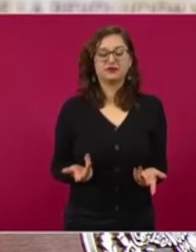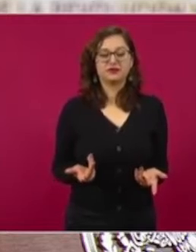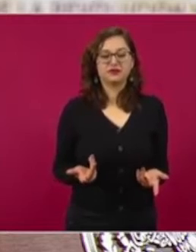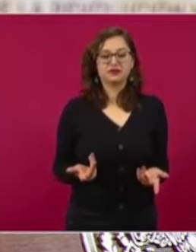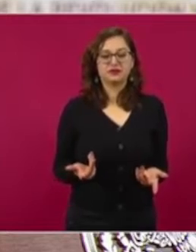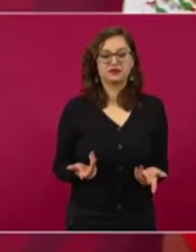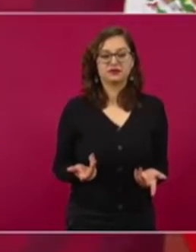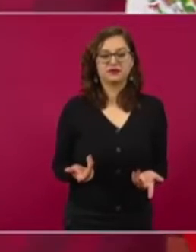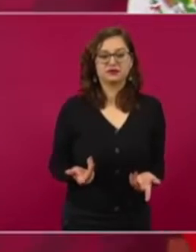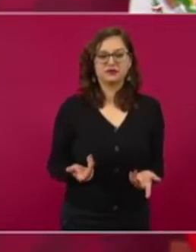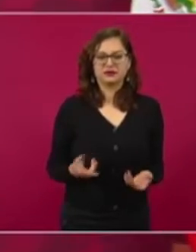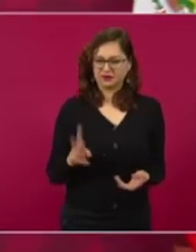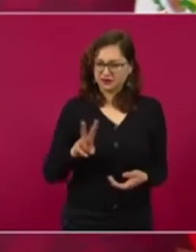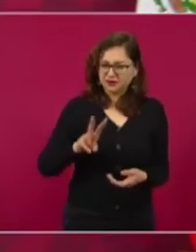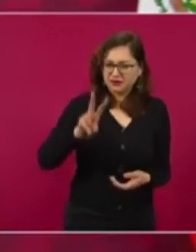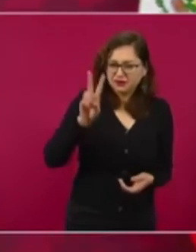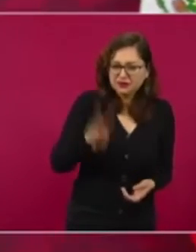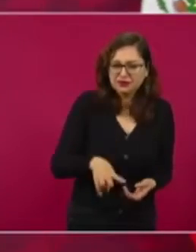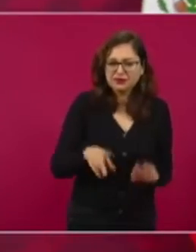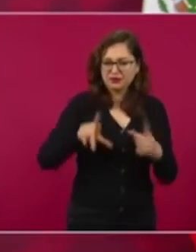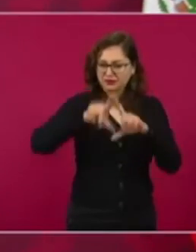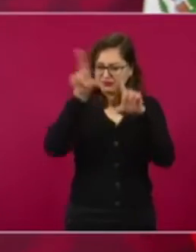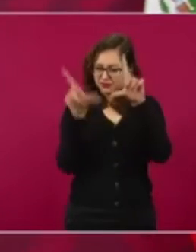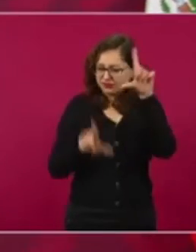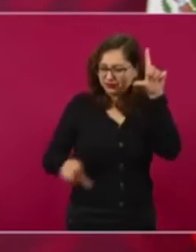de explotar